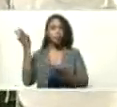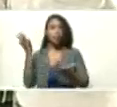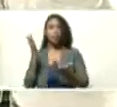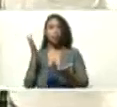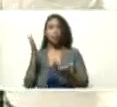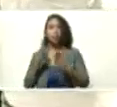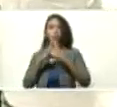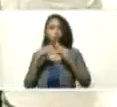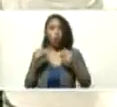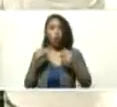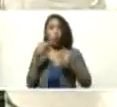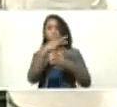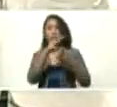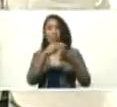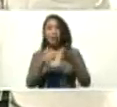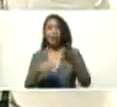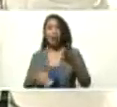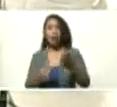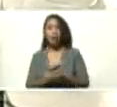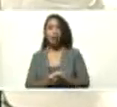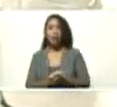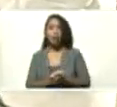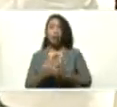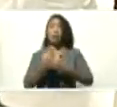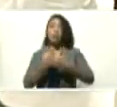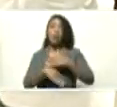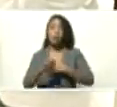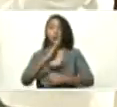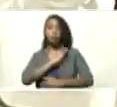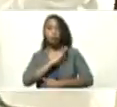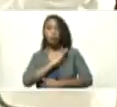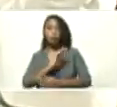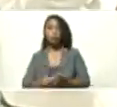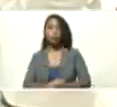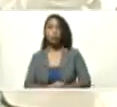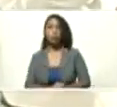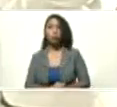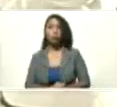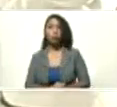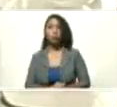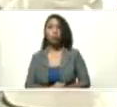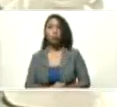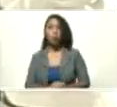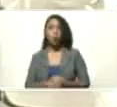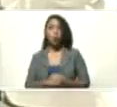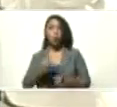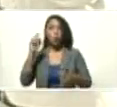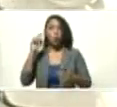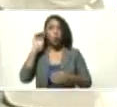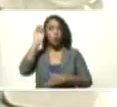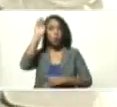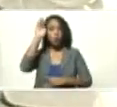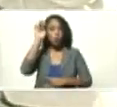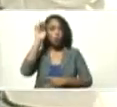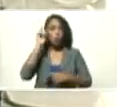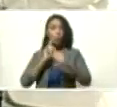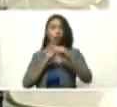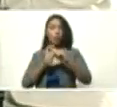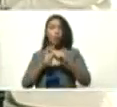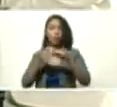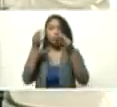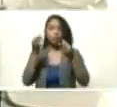todos los productos van a tener un destino asegurado.